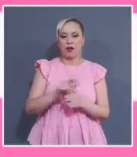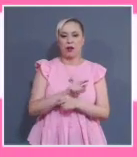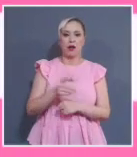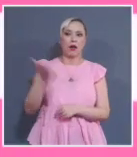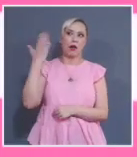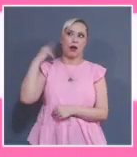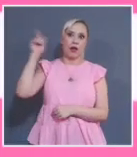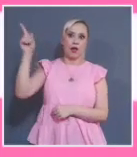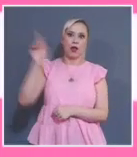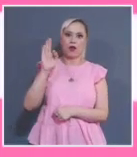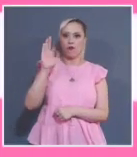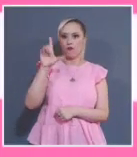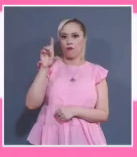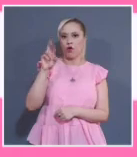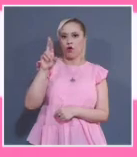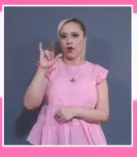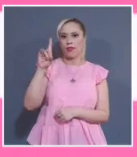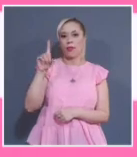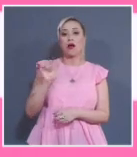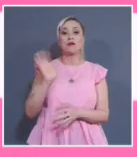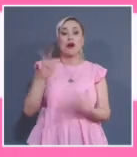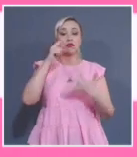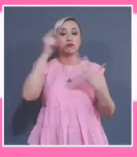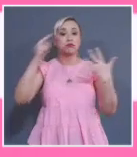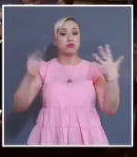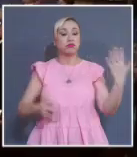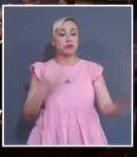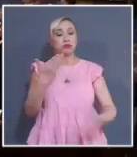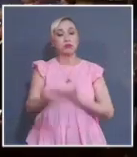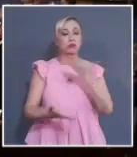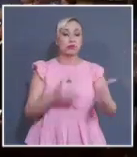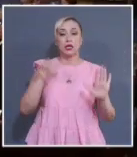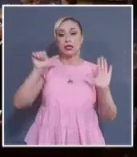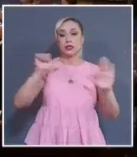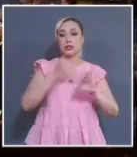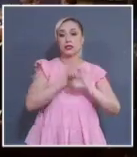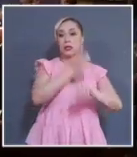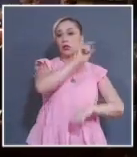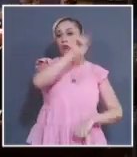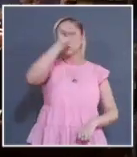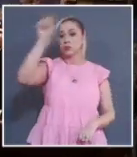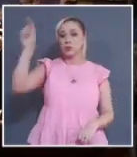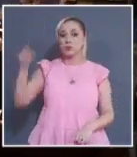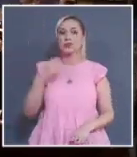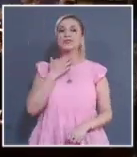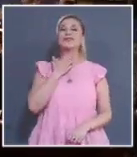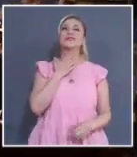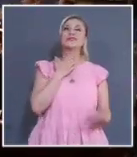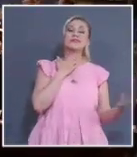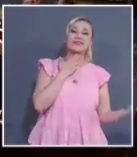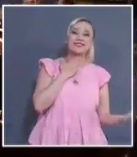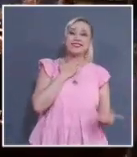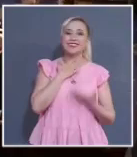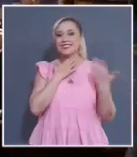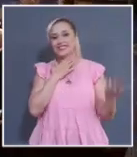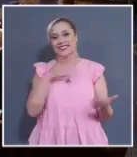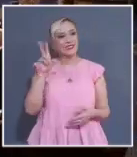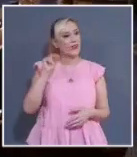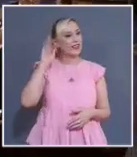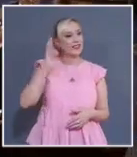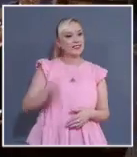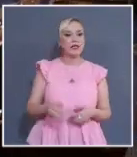30 propuestas similares fueran presentadas en 16 estados. A pesar de las fuertes críticas, algunas de ellas ya han sido